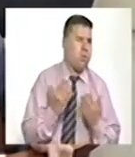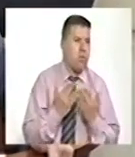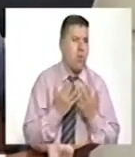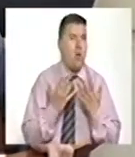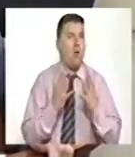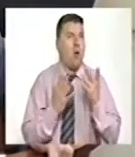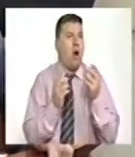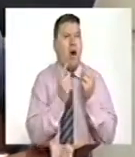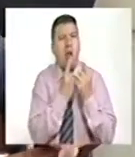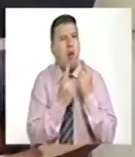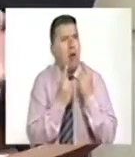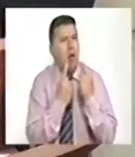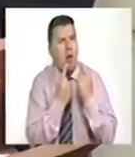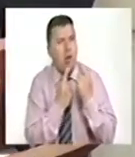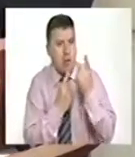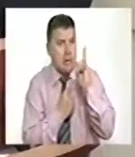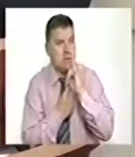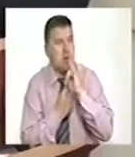posibles